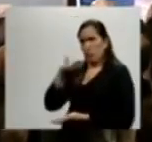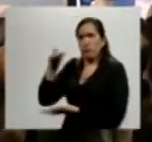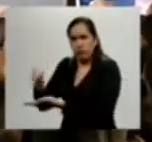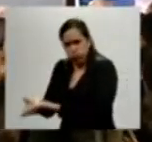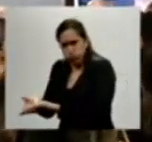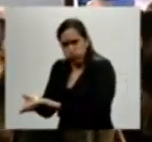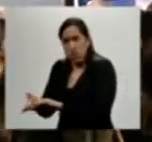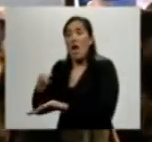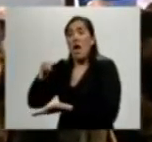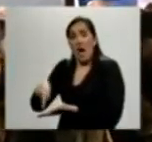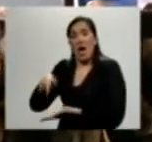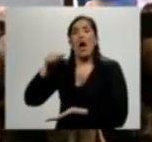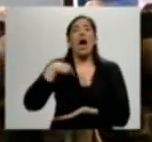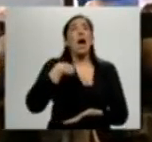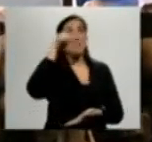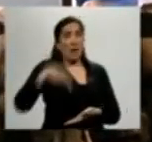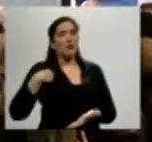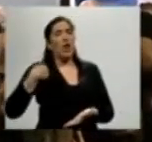dinero